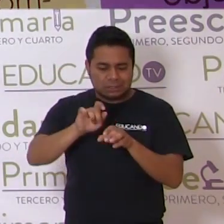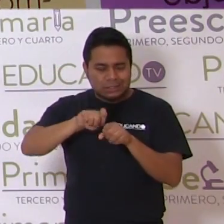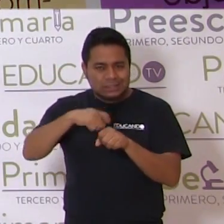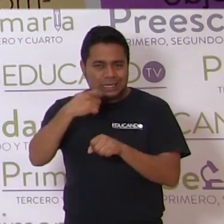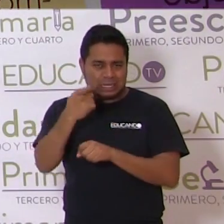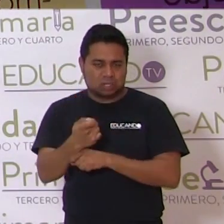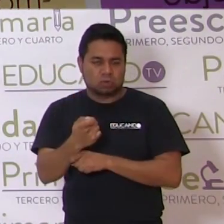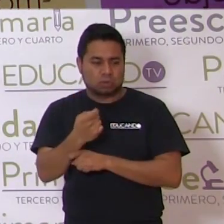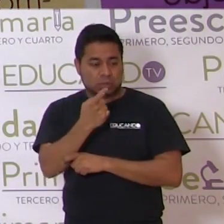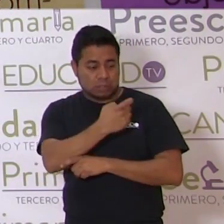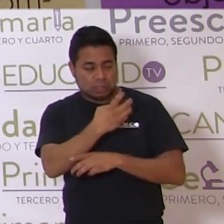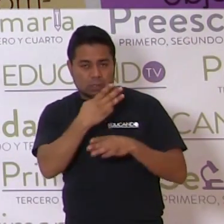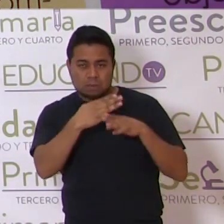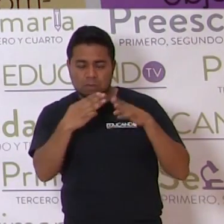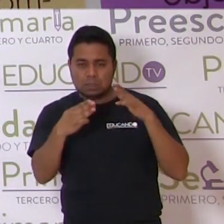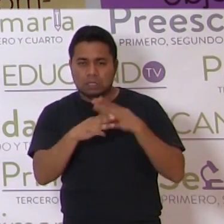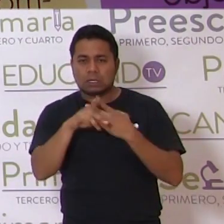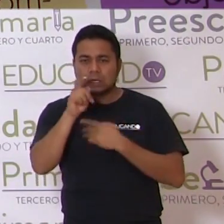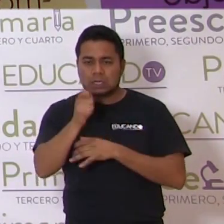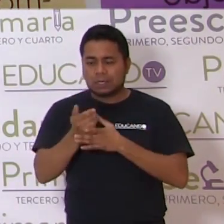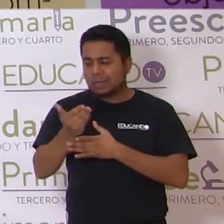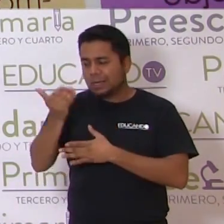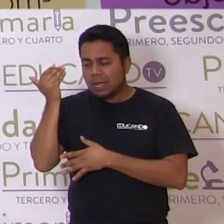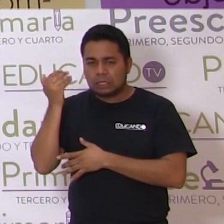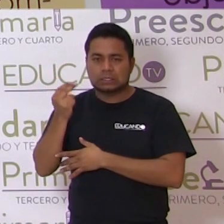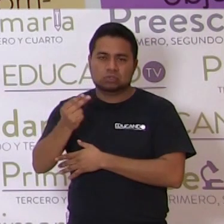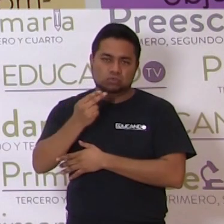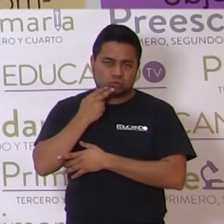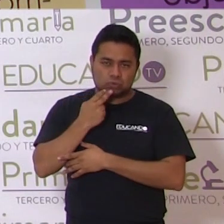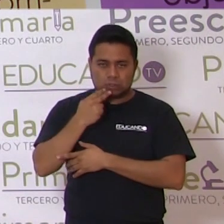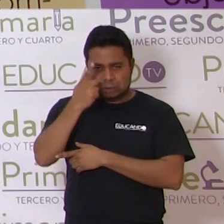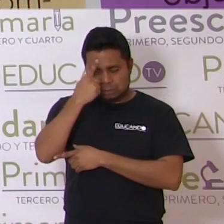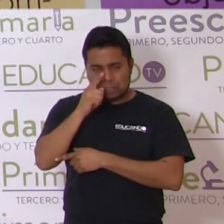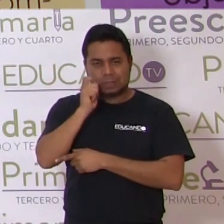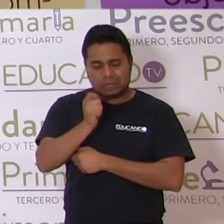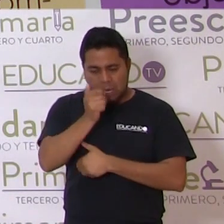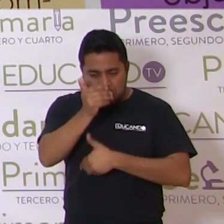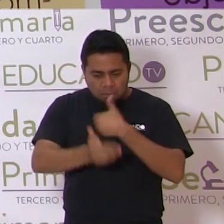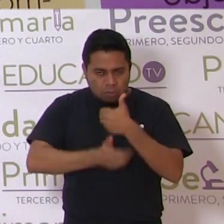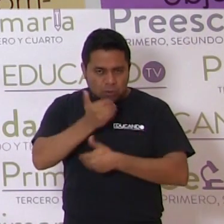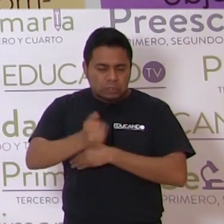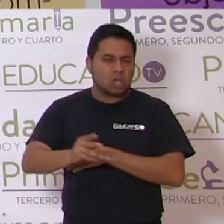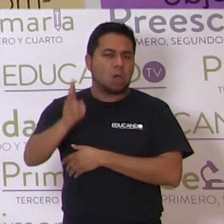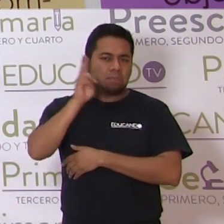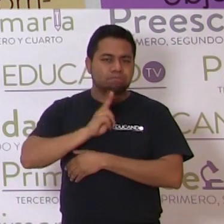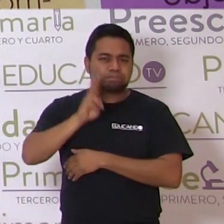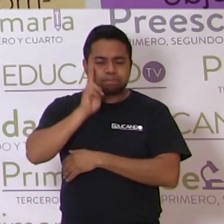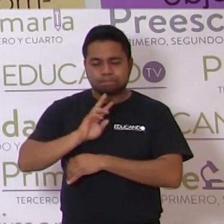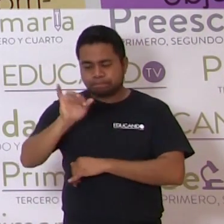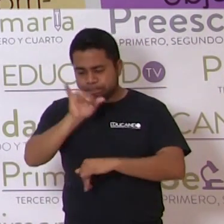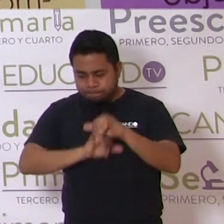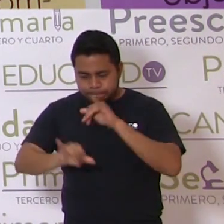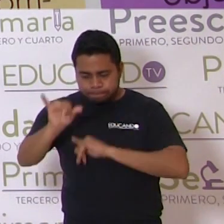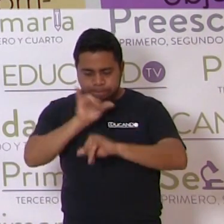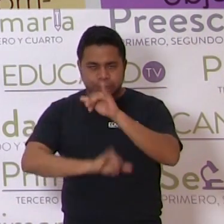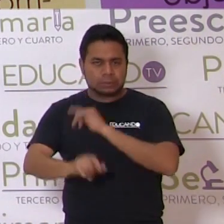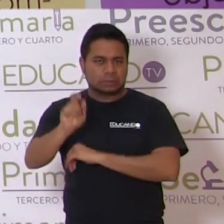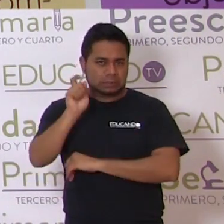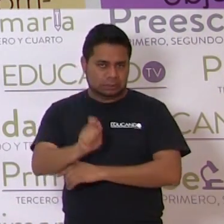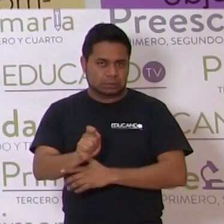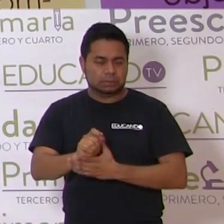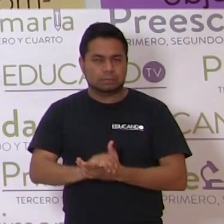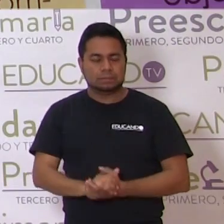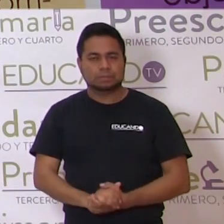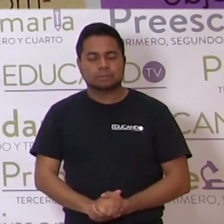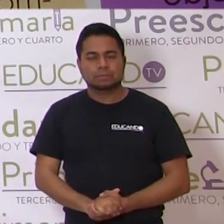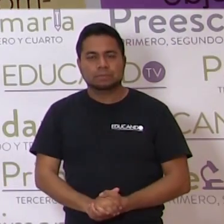estos son los materiales que se utilizaron para el proceso del experimento científico. Muy